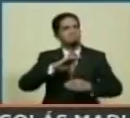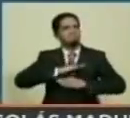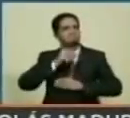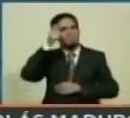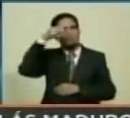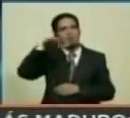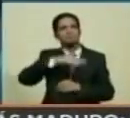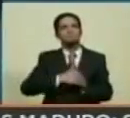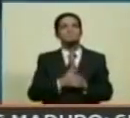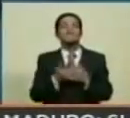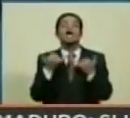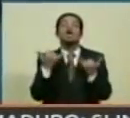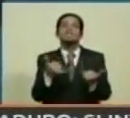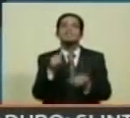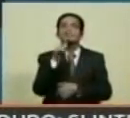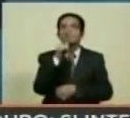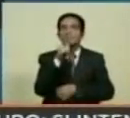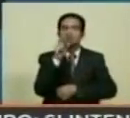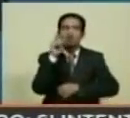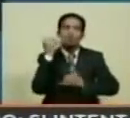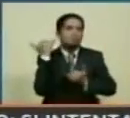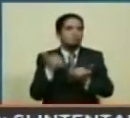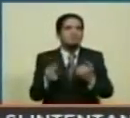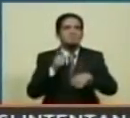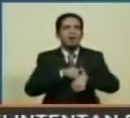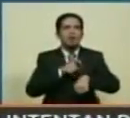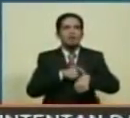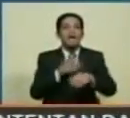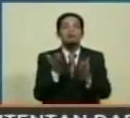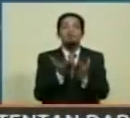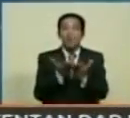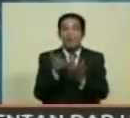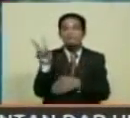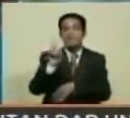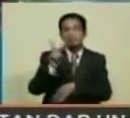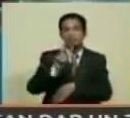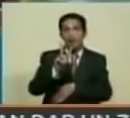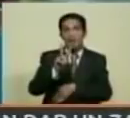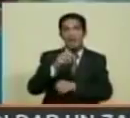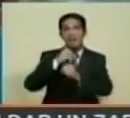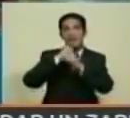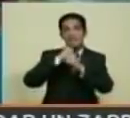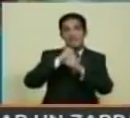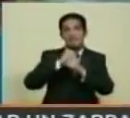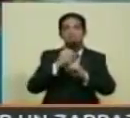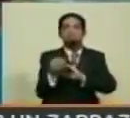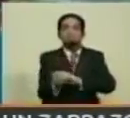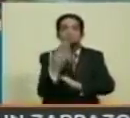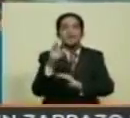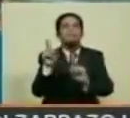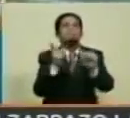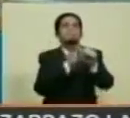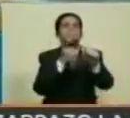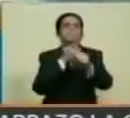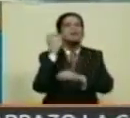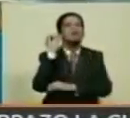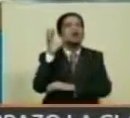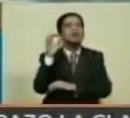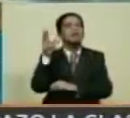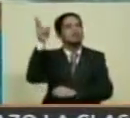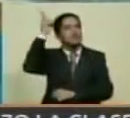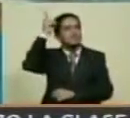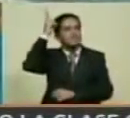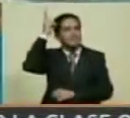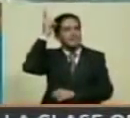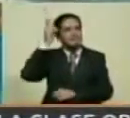A esta hora, información de último minuto, en la Escuela Venezolana de Planificación en La Rinconada se instala la plenaria del primer Congreso Indígena. Adriana La Roca